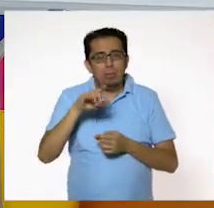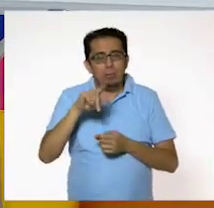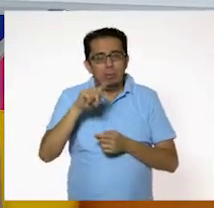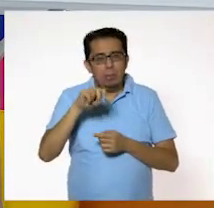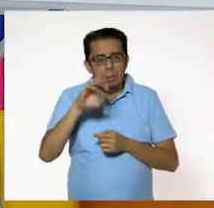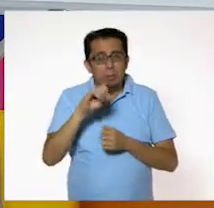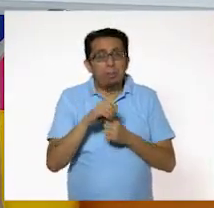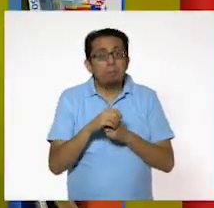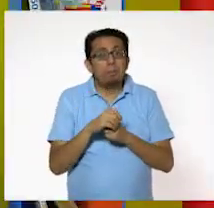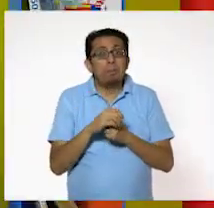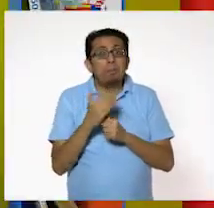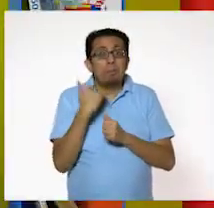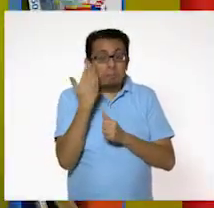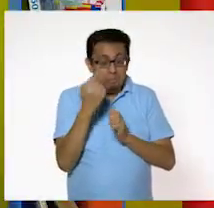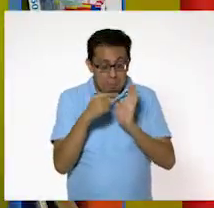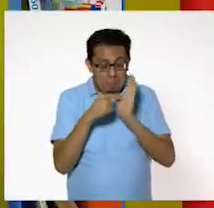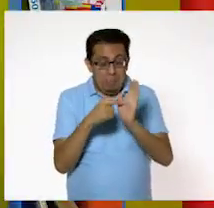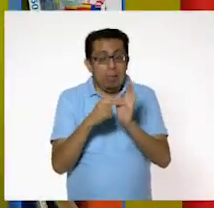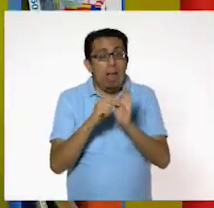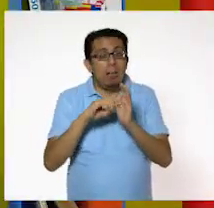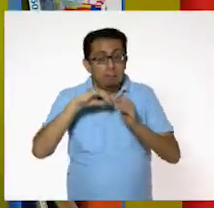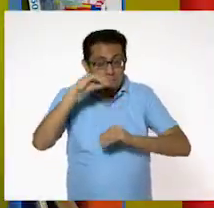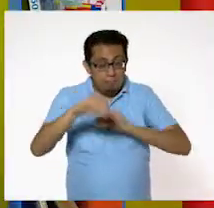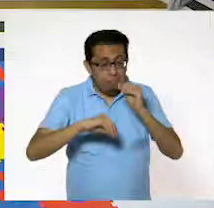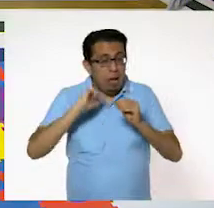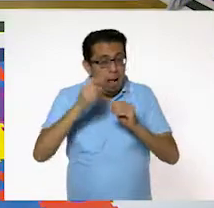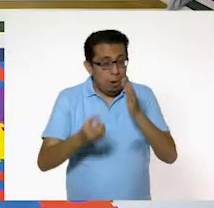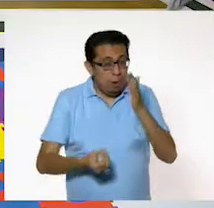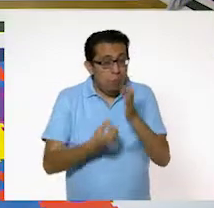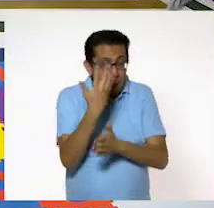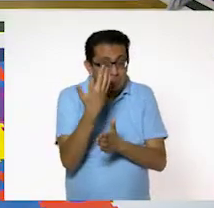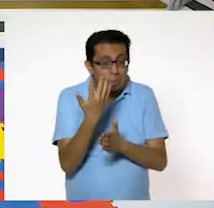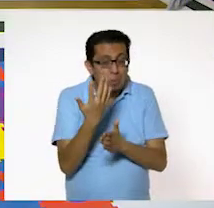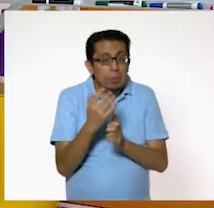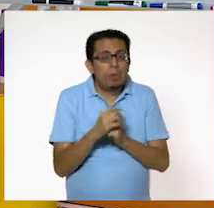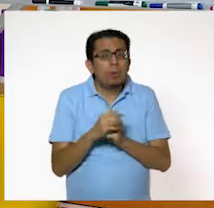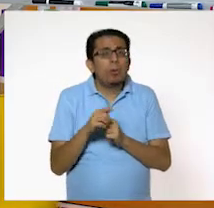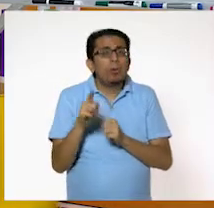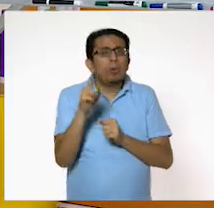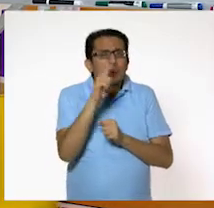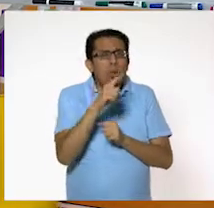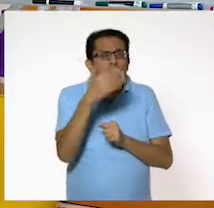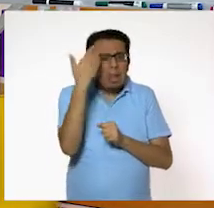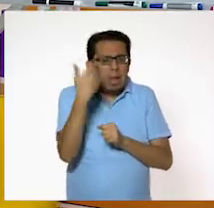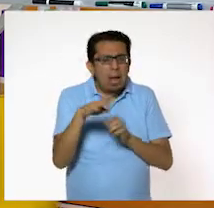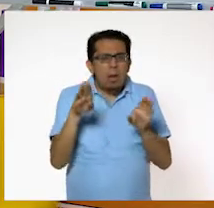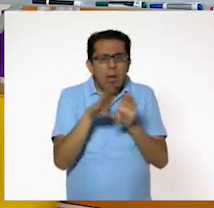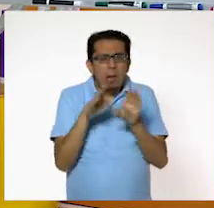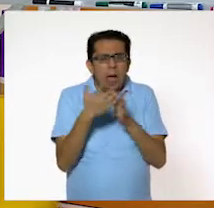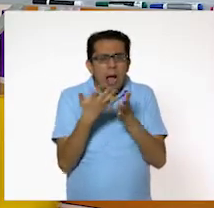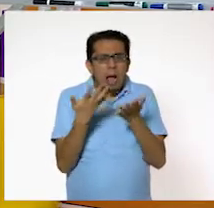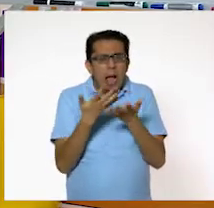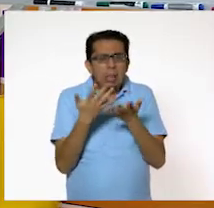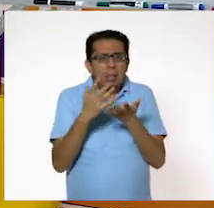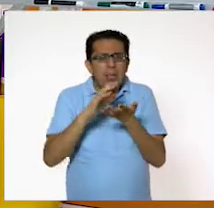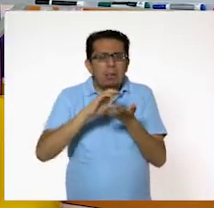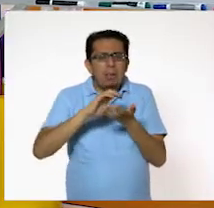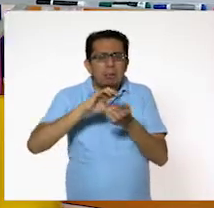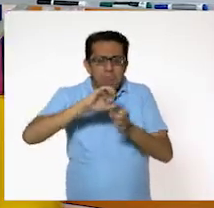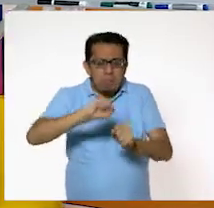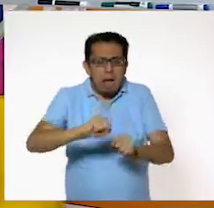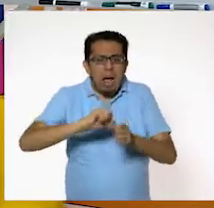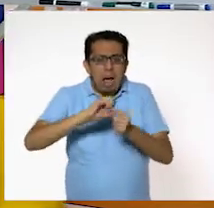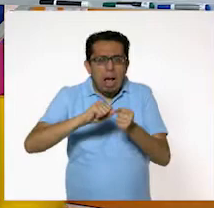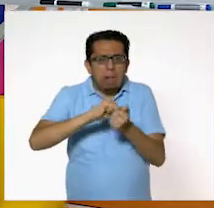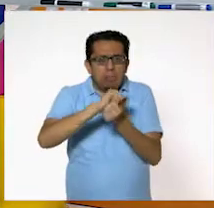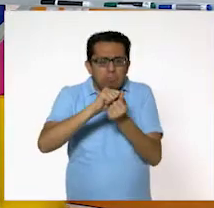de elaboración nuevo? ¡Ay, a ver! ¿Ustedes saben cómo se hace la plastilina? Sí, esa que hacemos para